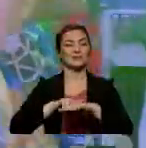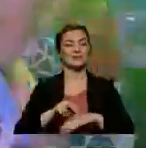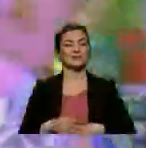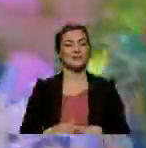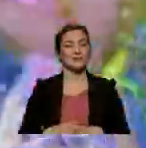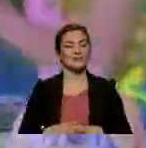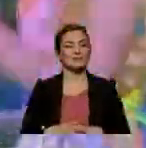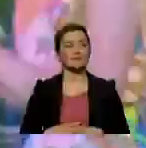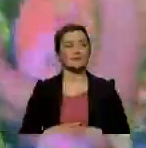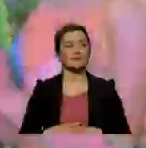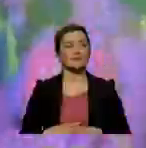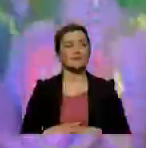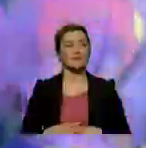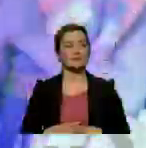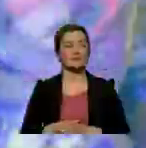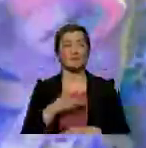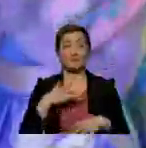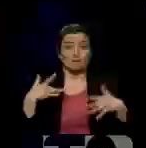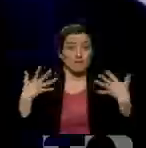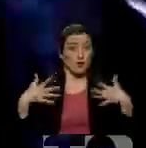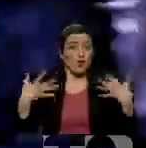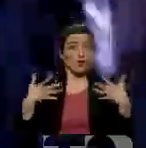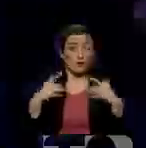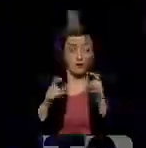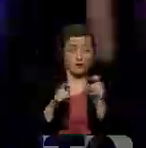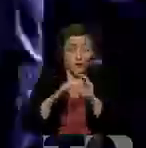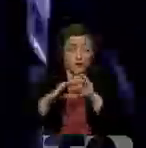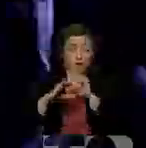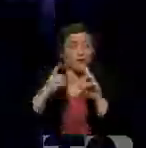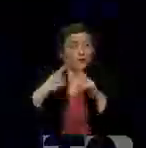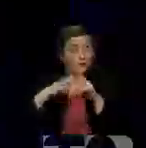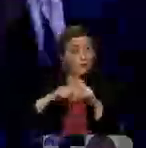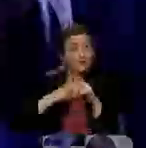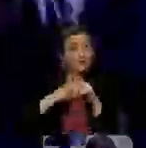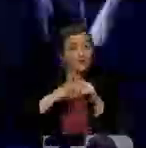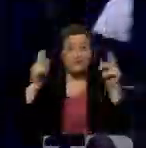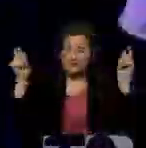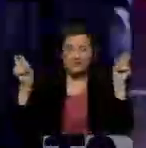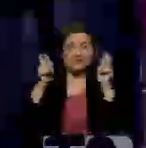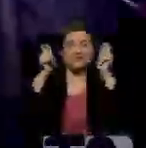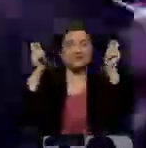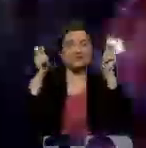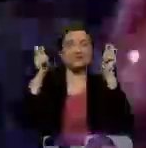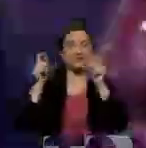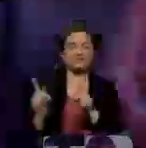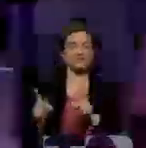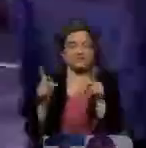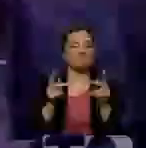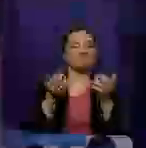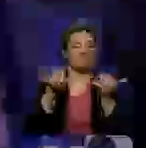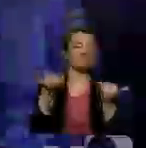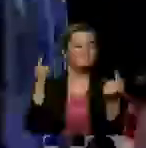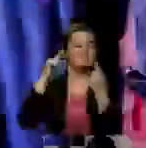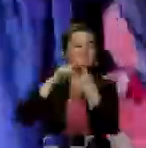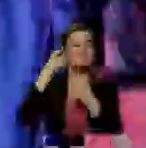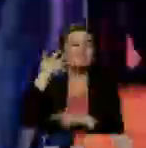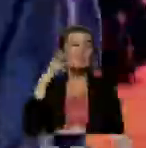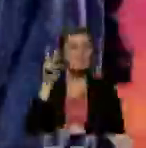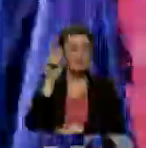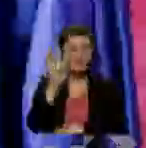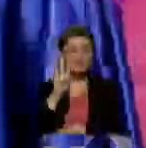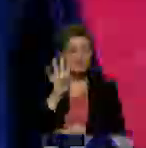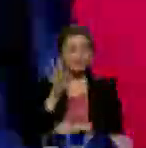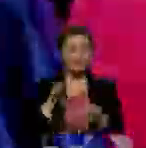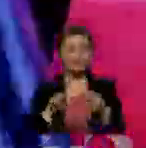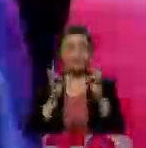Así, de esta manera, con mucha alegría, los guarandeños arrancan con los festejos que se han preparado desde hoy hasta el 24 de